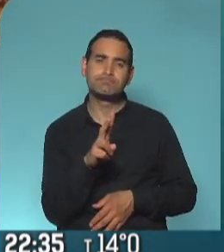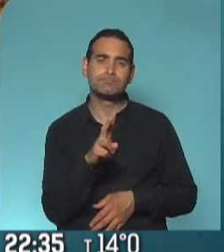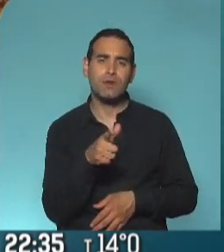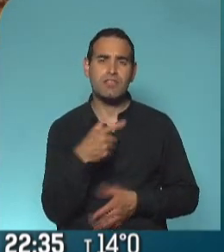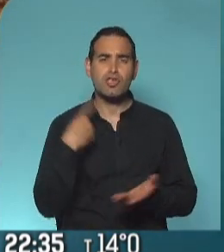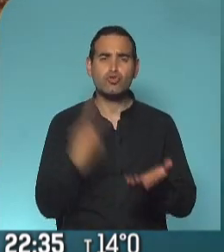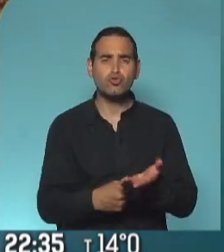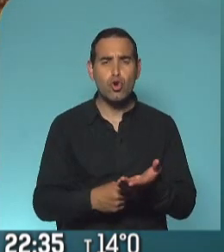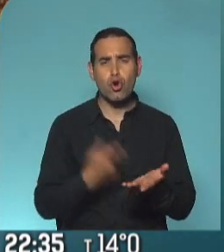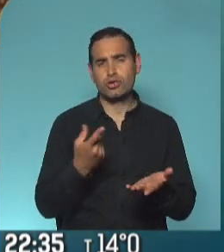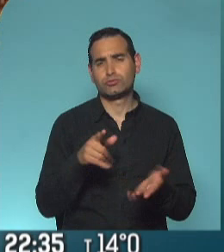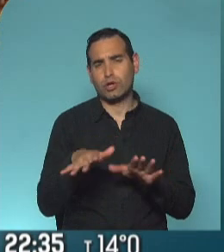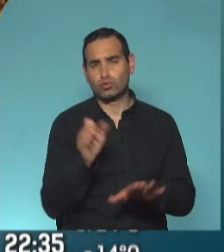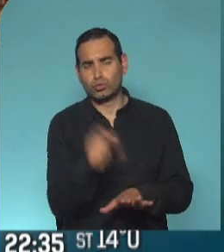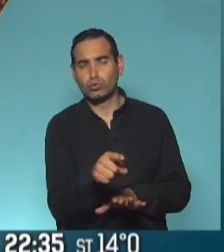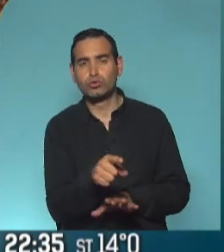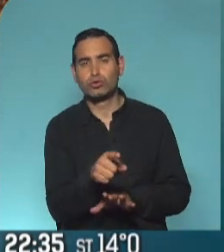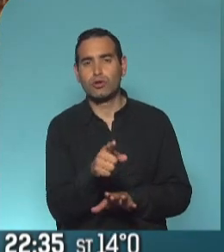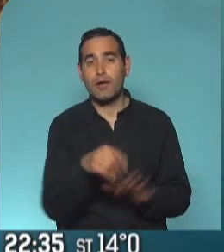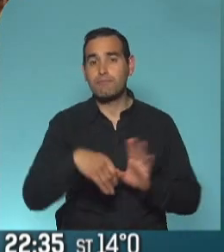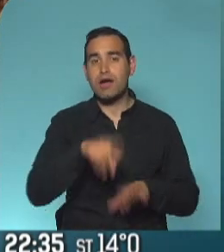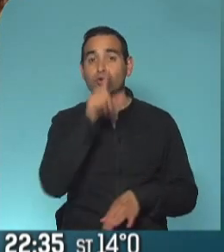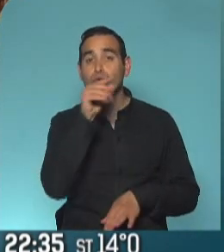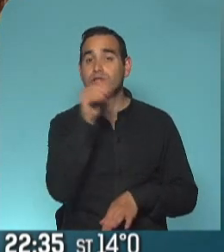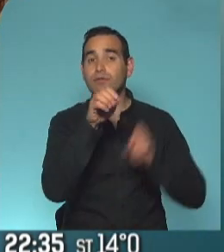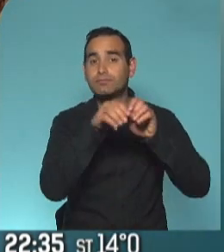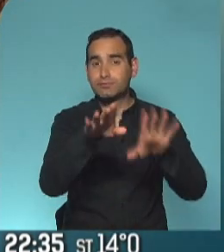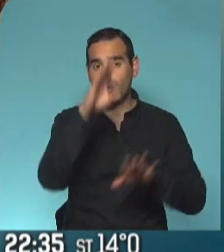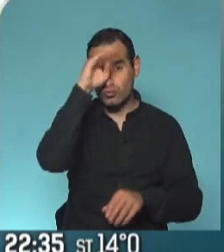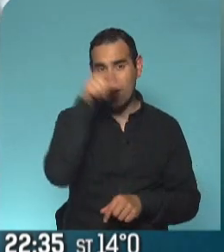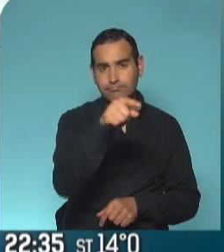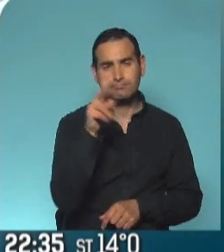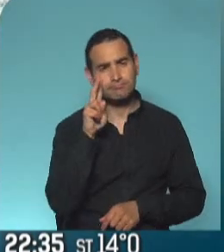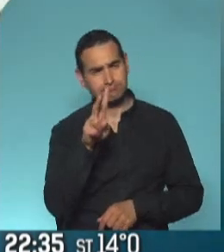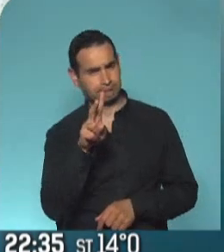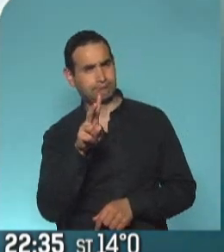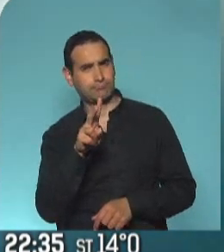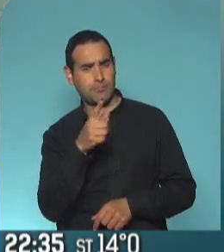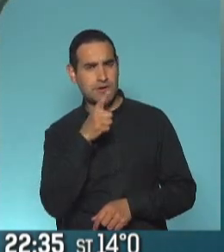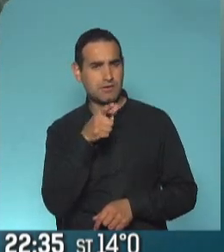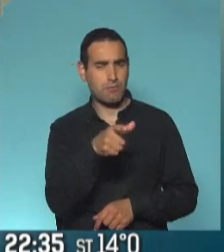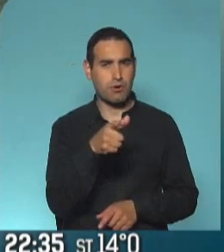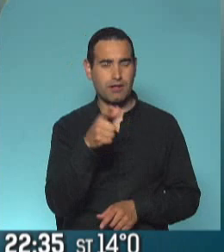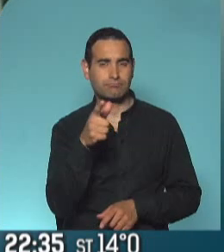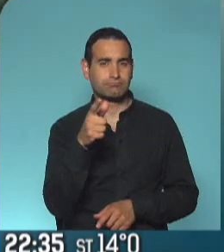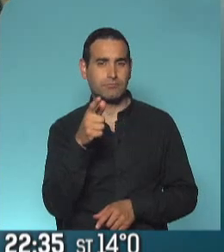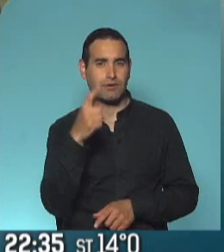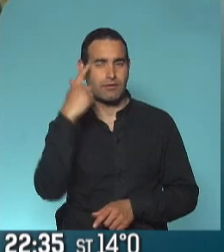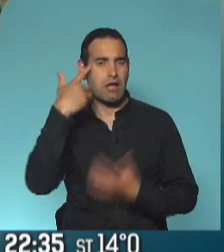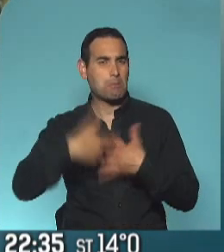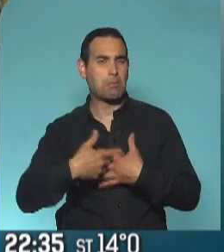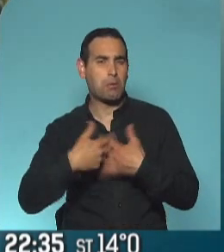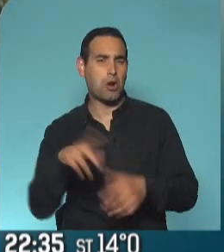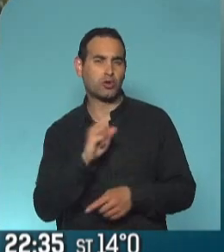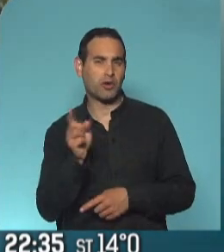las decisiones, las acciones y sobre todo los tweets y las declaraciones de Trump como impulsos más o menos espontáneos de una persona que